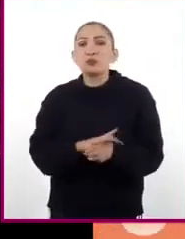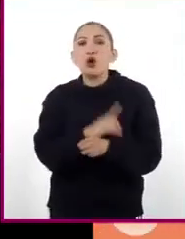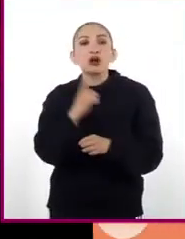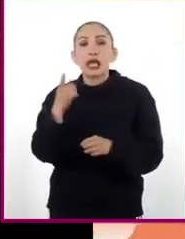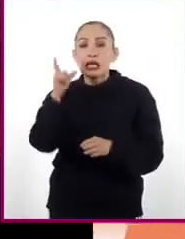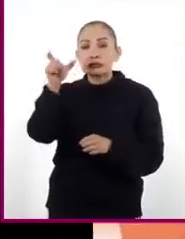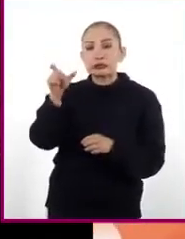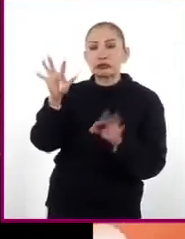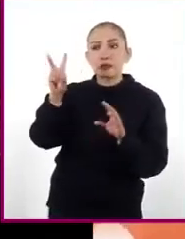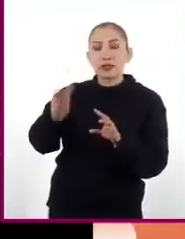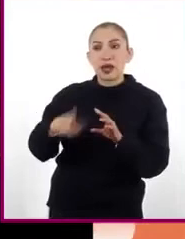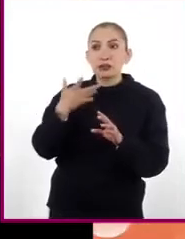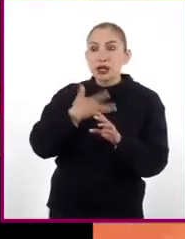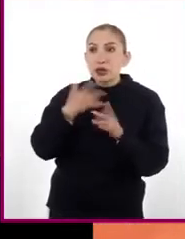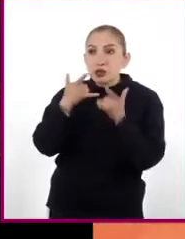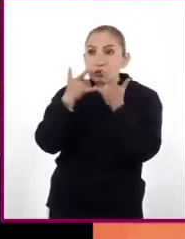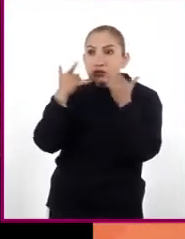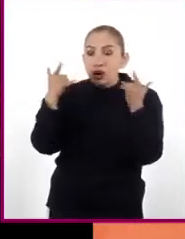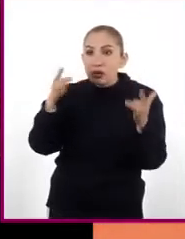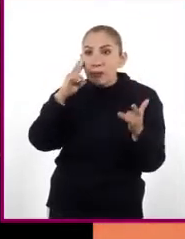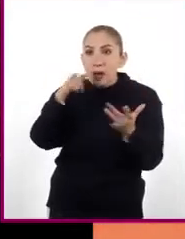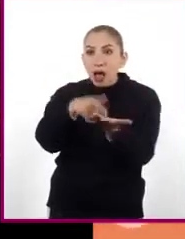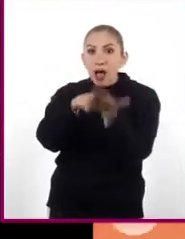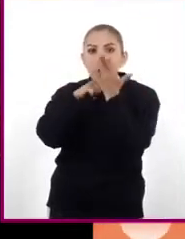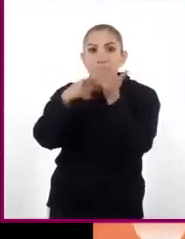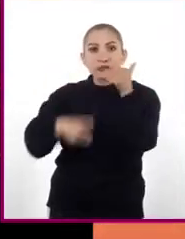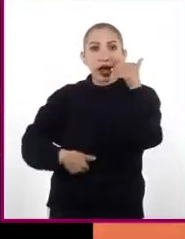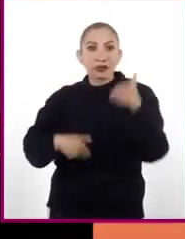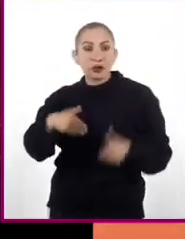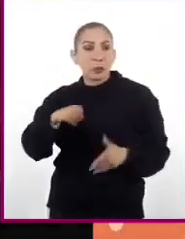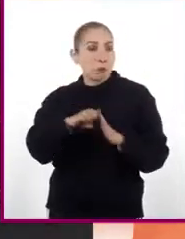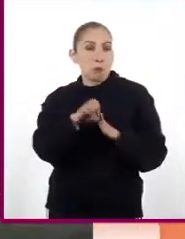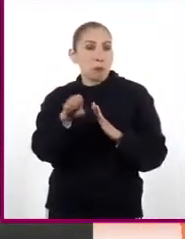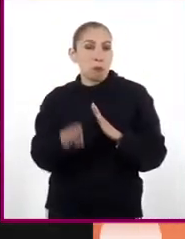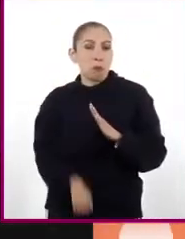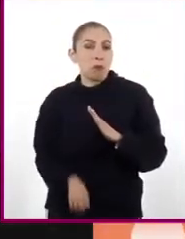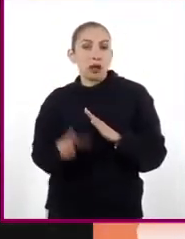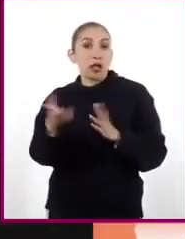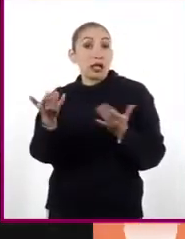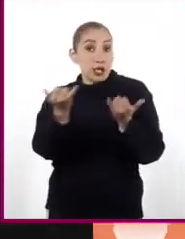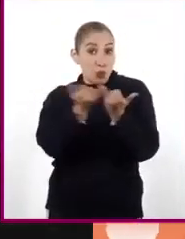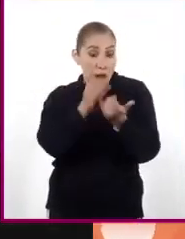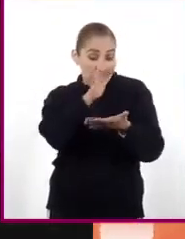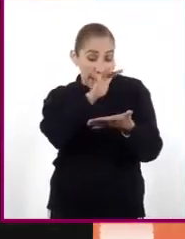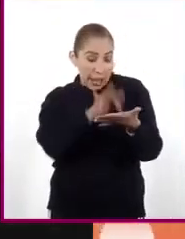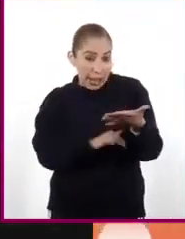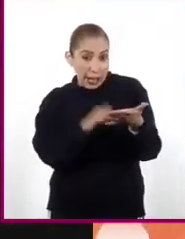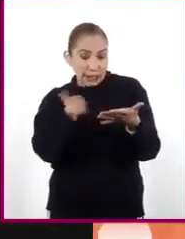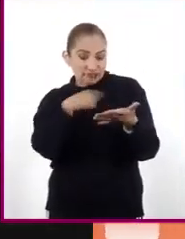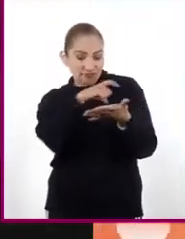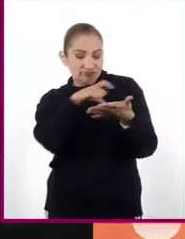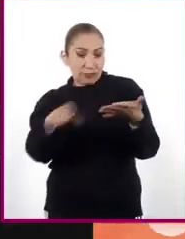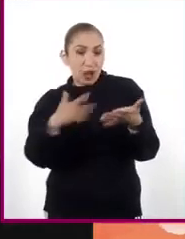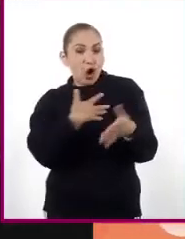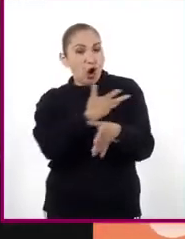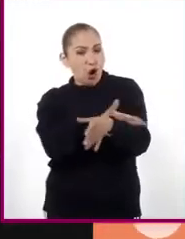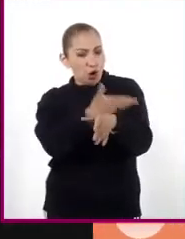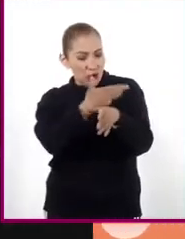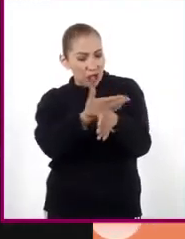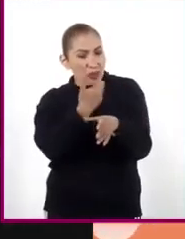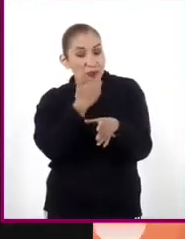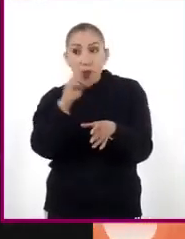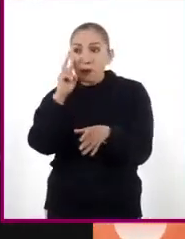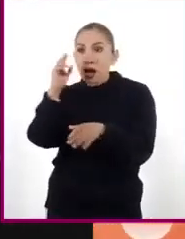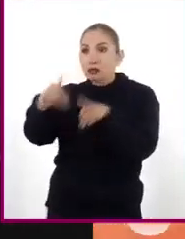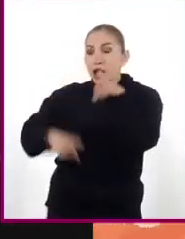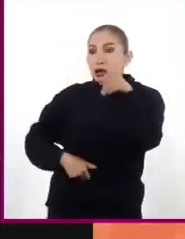debido al carácter real que adquiere una representación teatral. Por ejemplo, no es lo mismo leer un artículo sobre la honestidad que